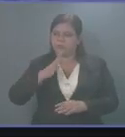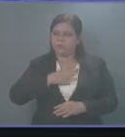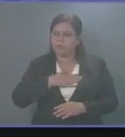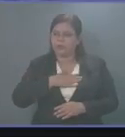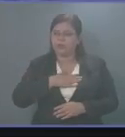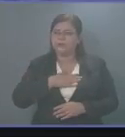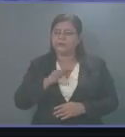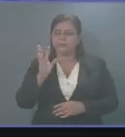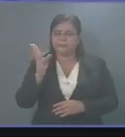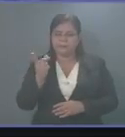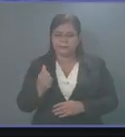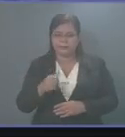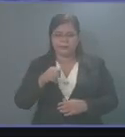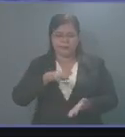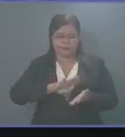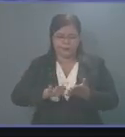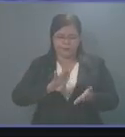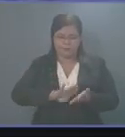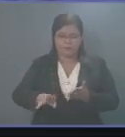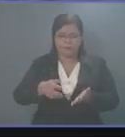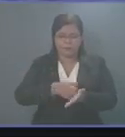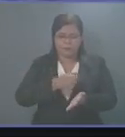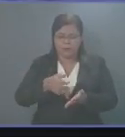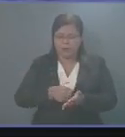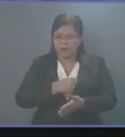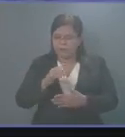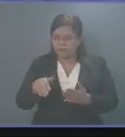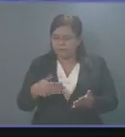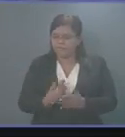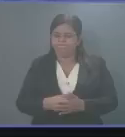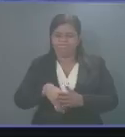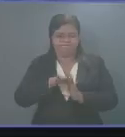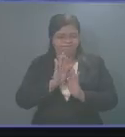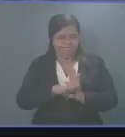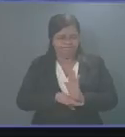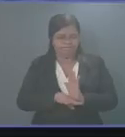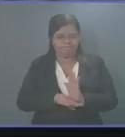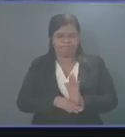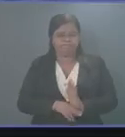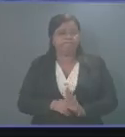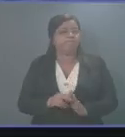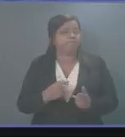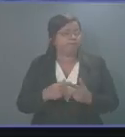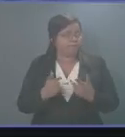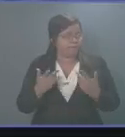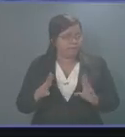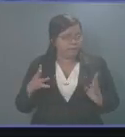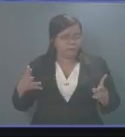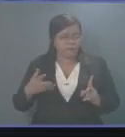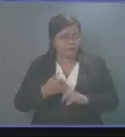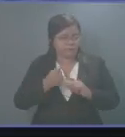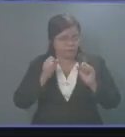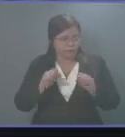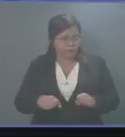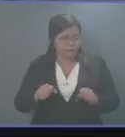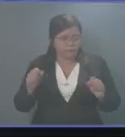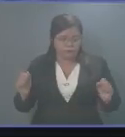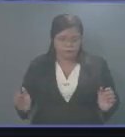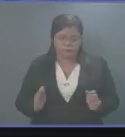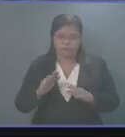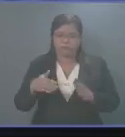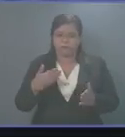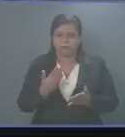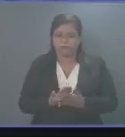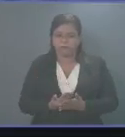cálculos para el pago de aranceles registrales más bajos, con el objeto de fomentar la inversión y